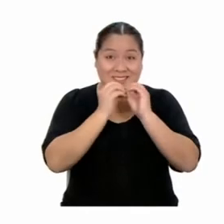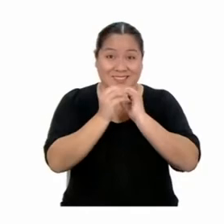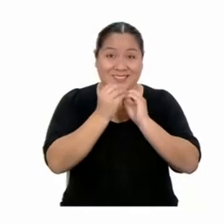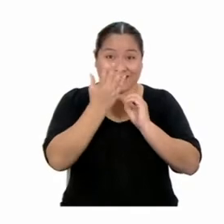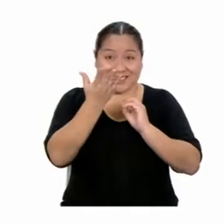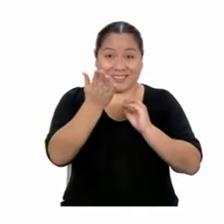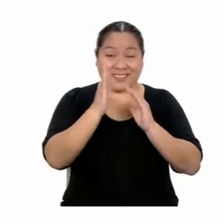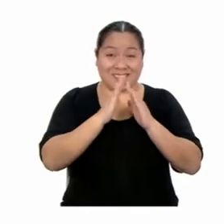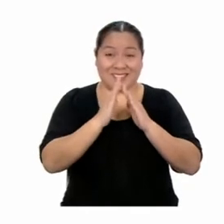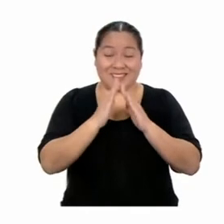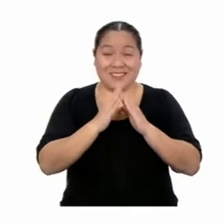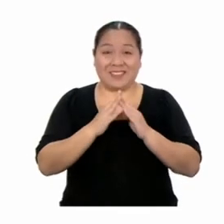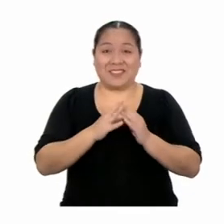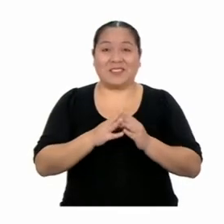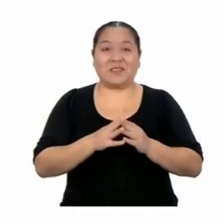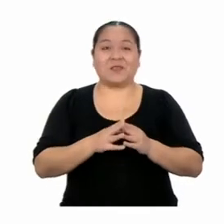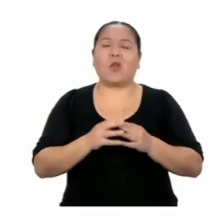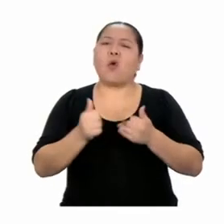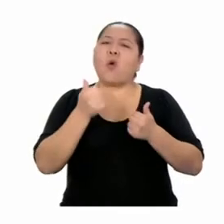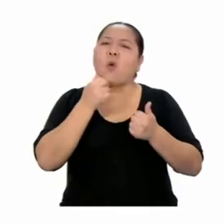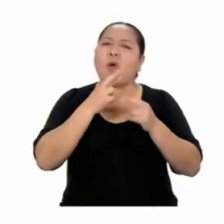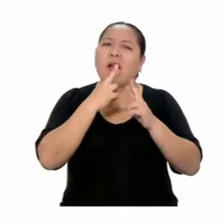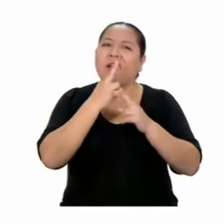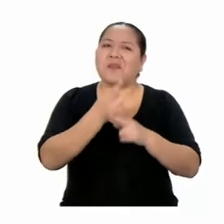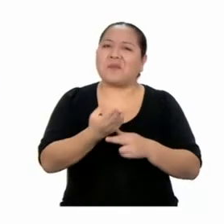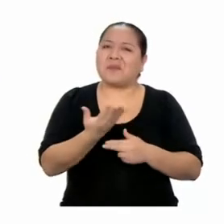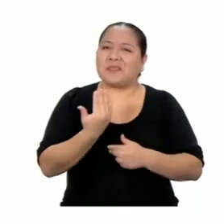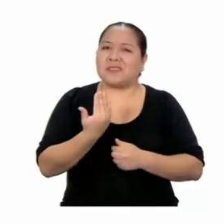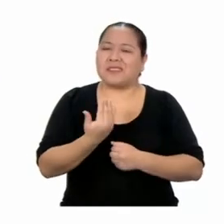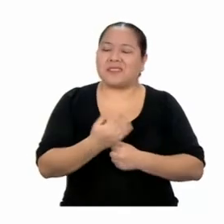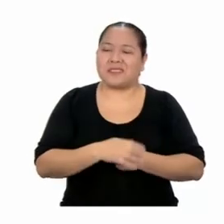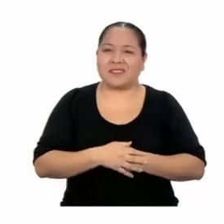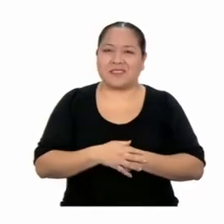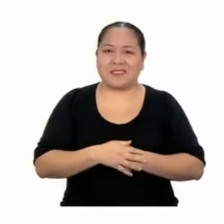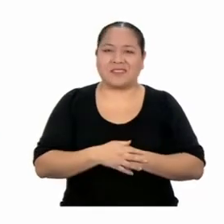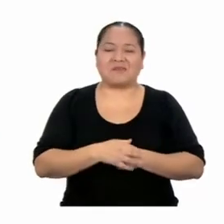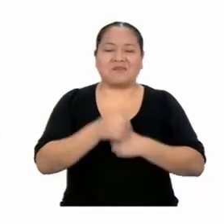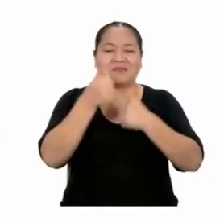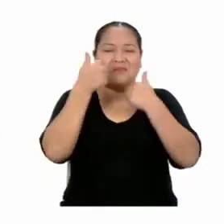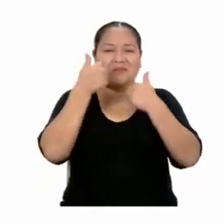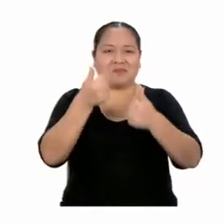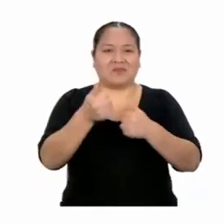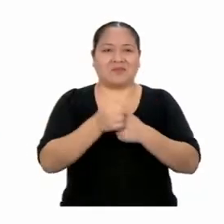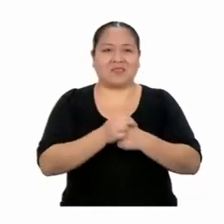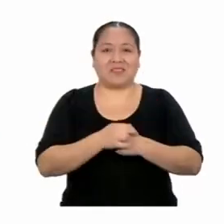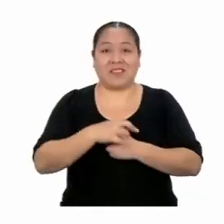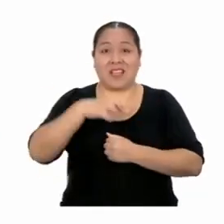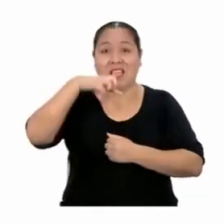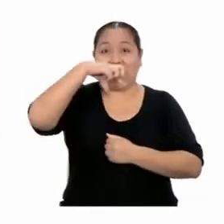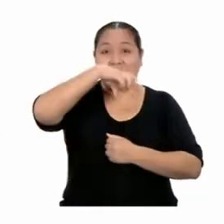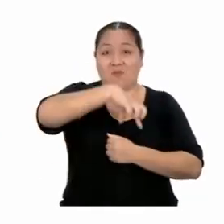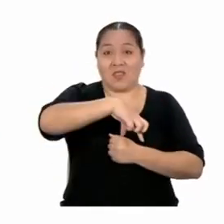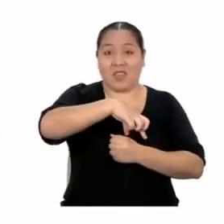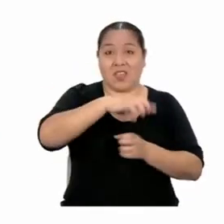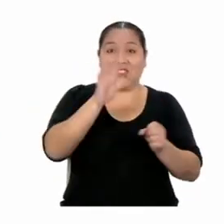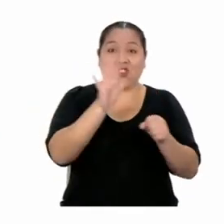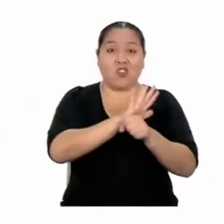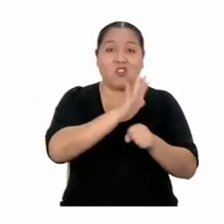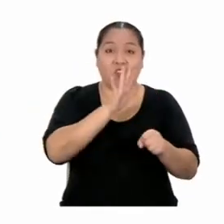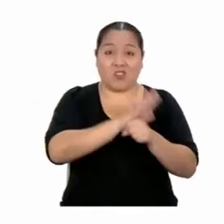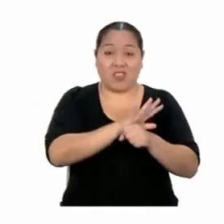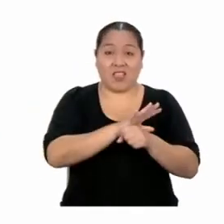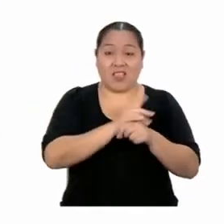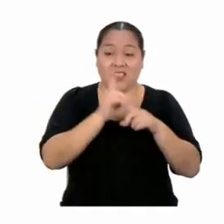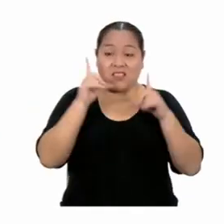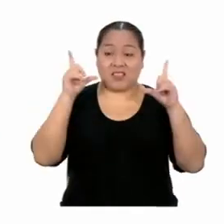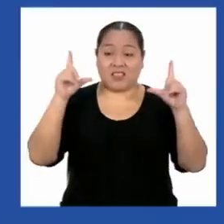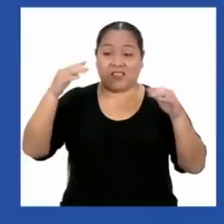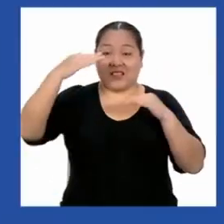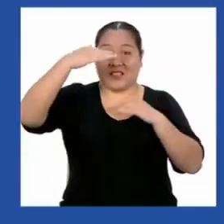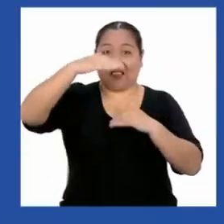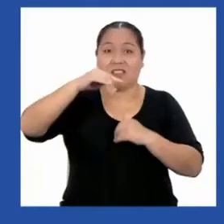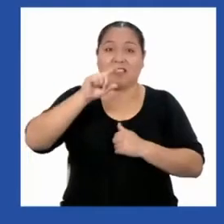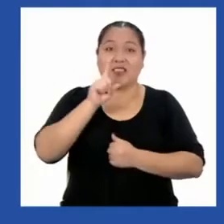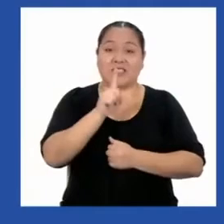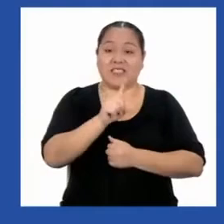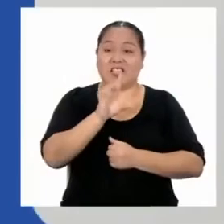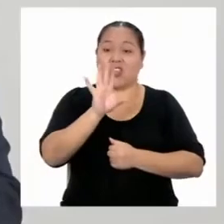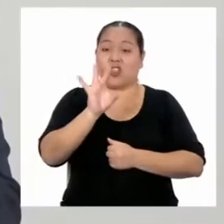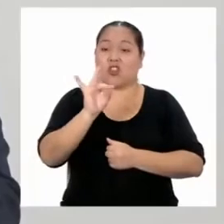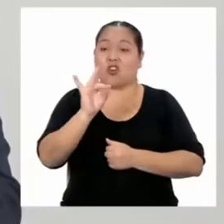casa? ¿Cuál es la respuesta? Muy bien, el perímetro total del terreno es de 180